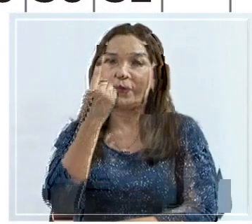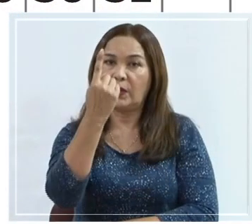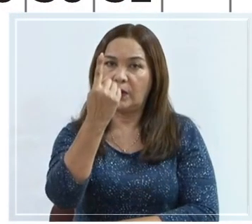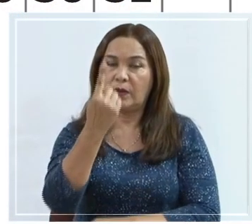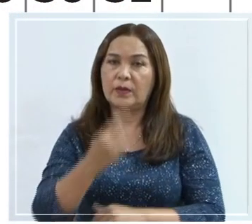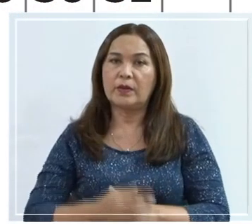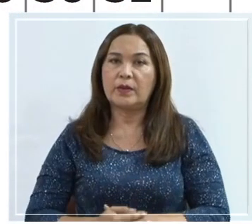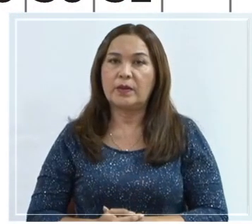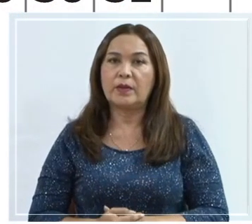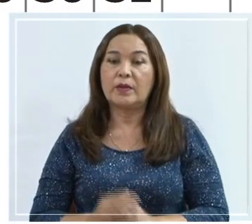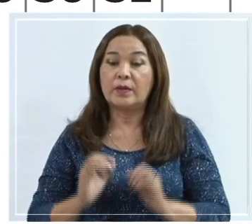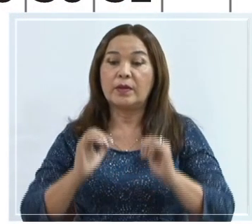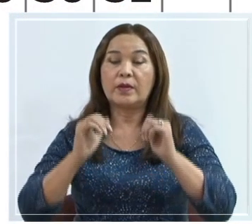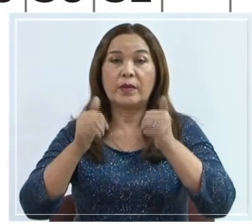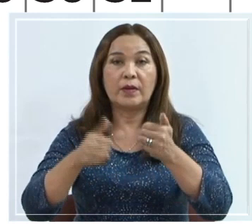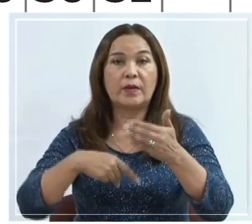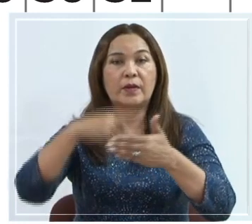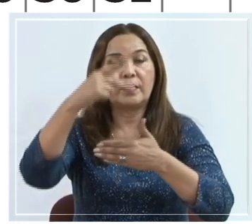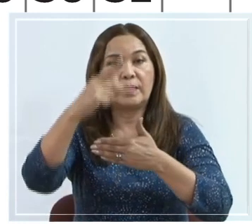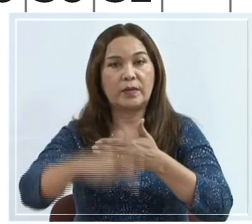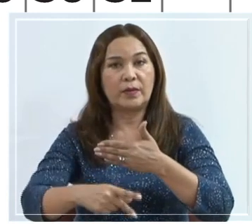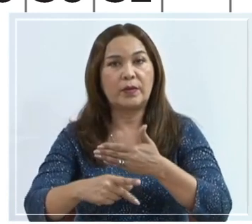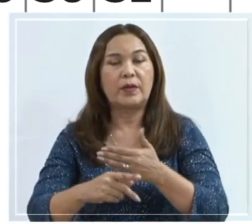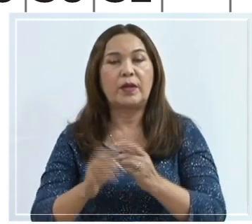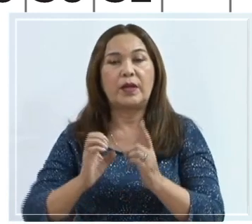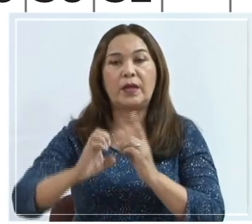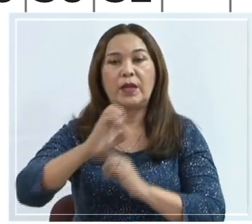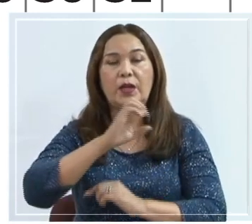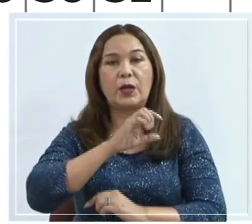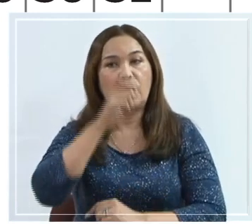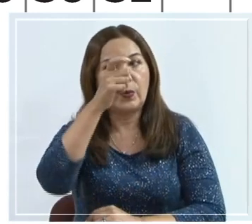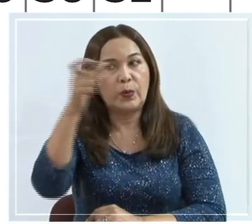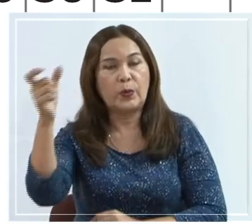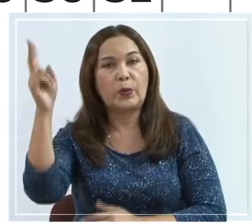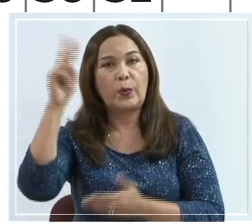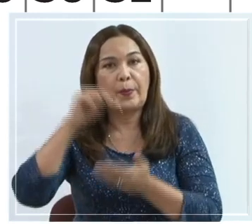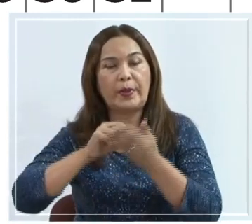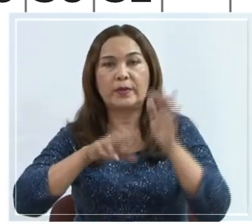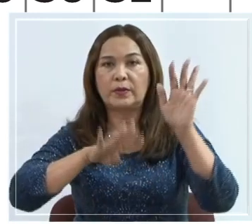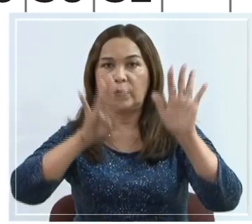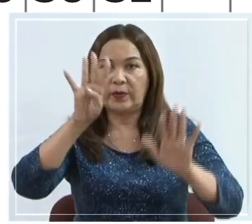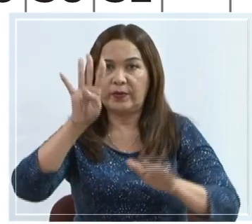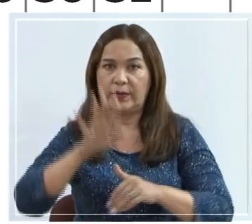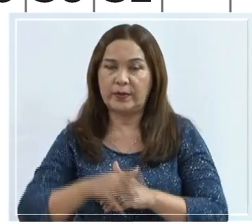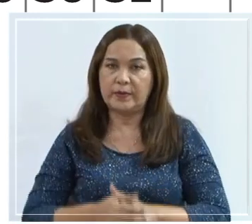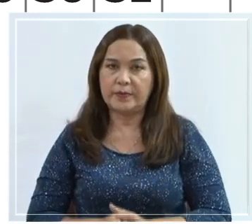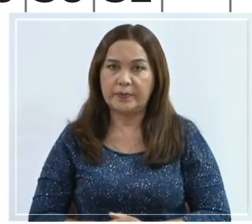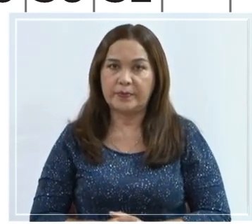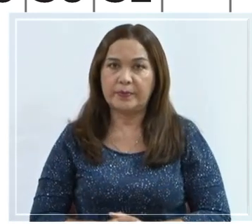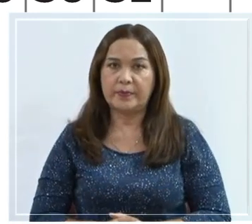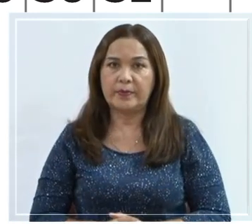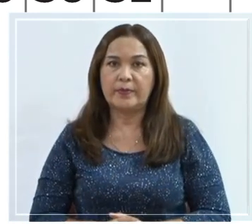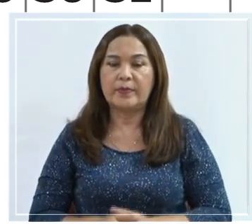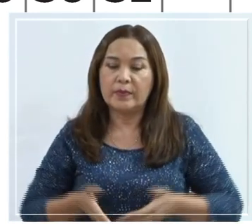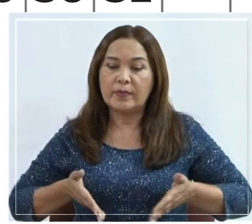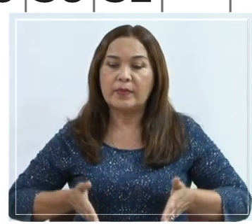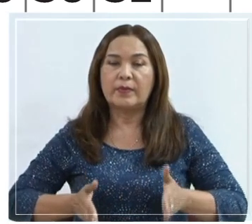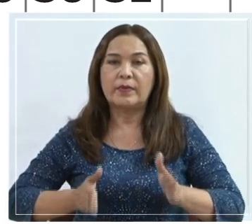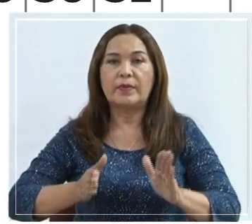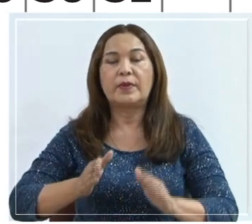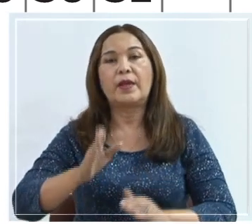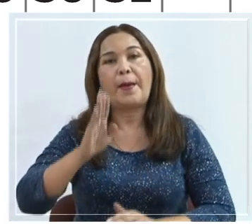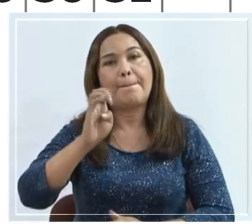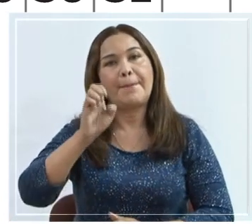1 el lanzamiento del programa de ciudadanía 2019 el